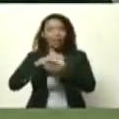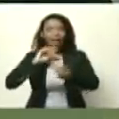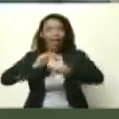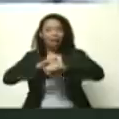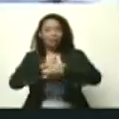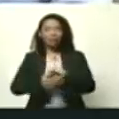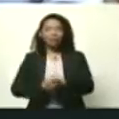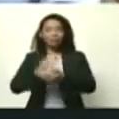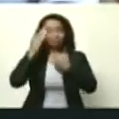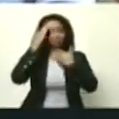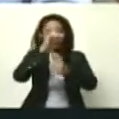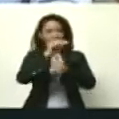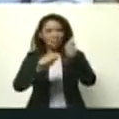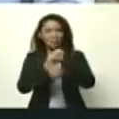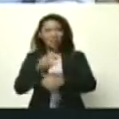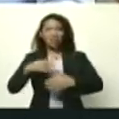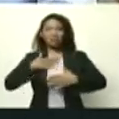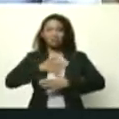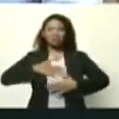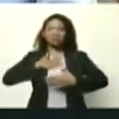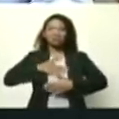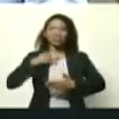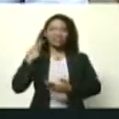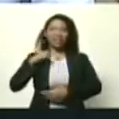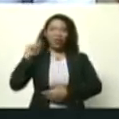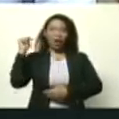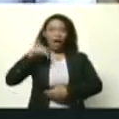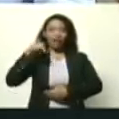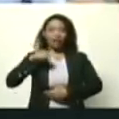Saludos, vicepresidenta. Bueno, un placer tenerlos acá.